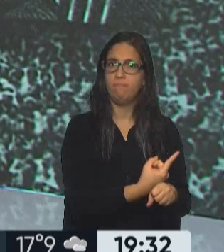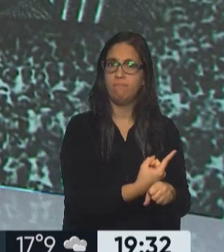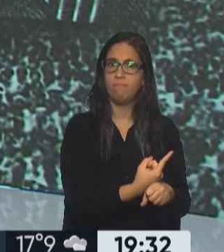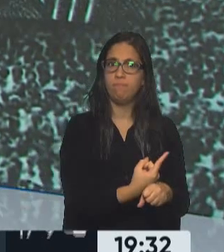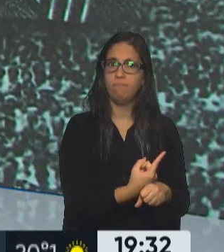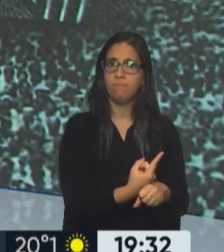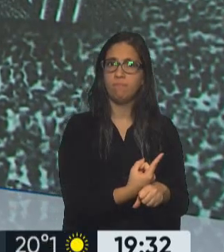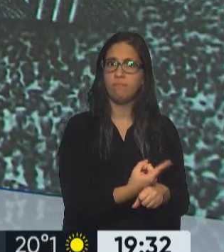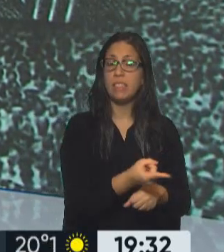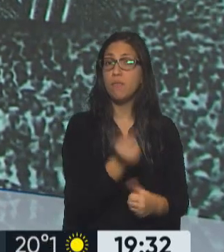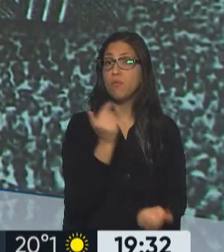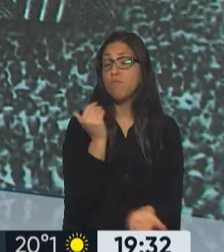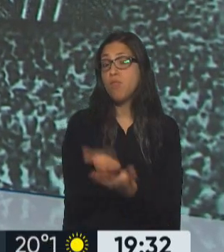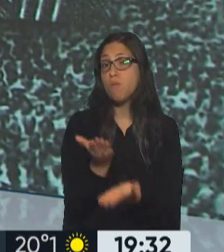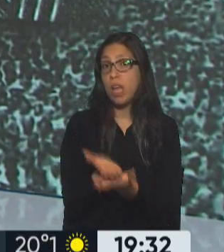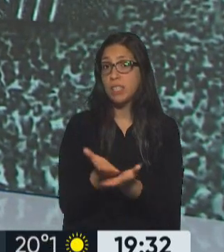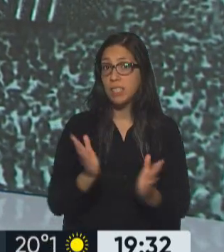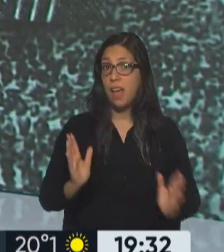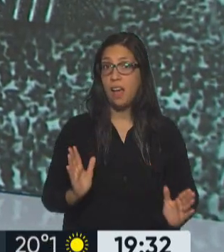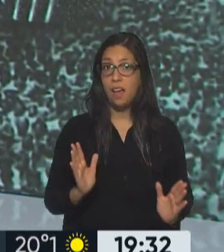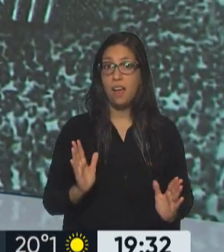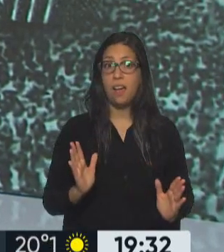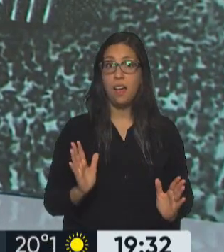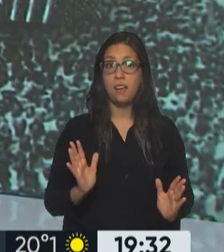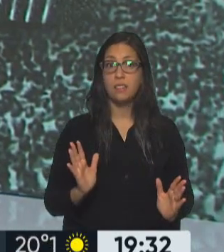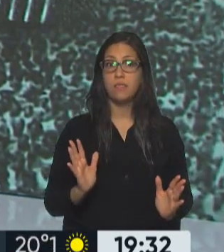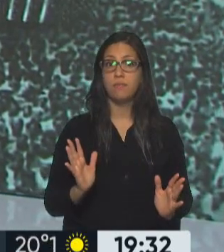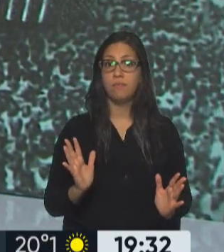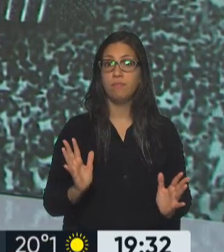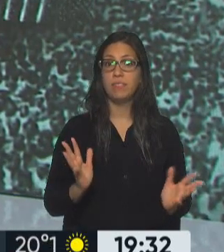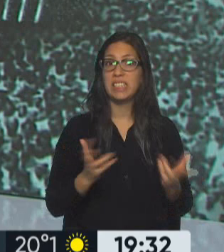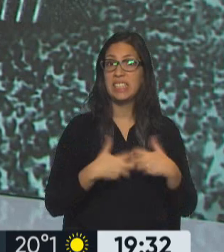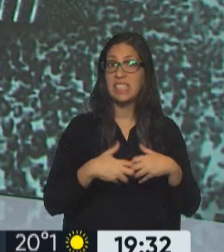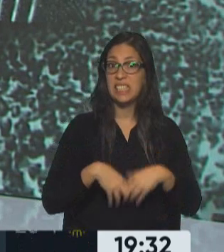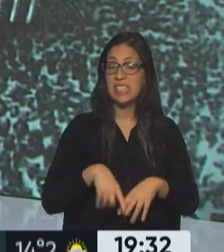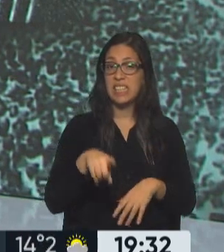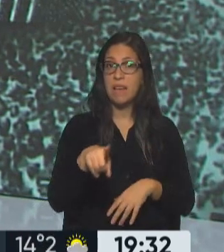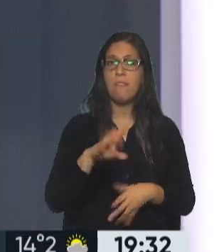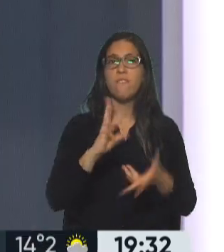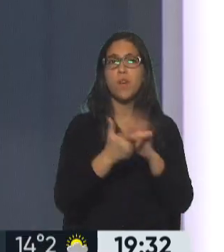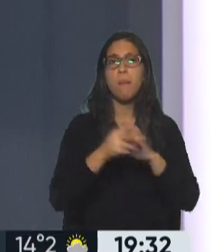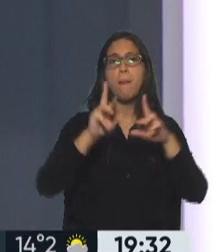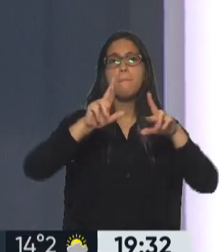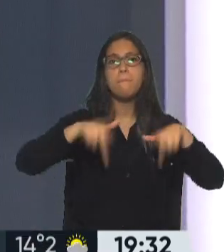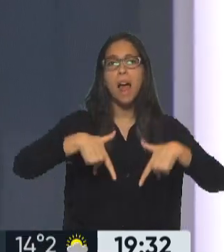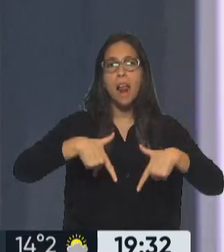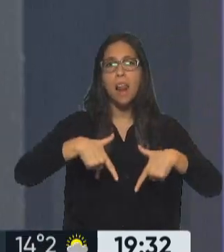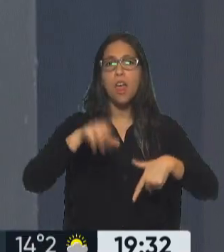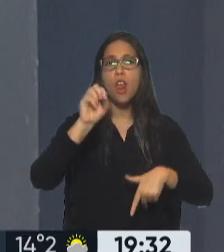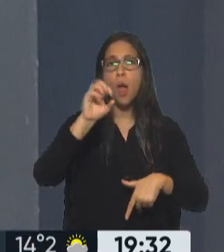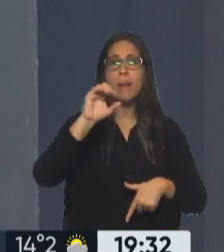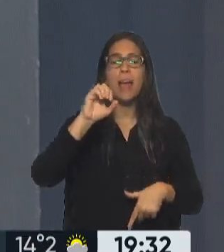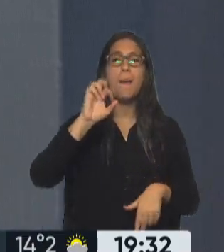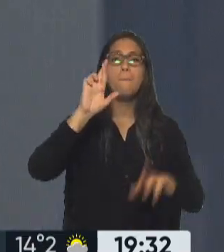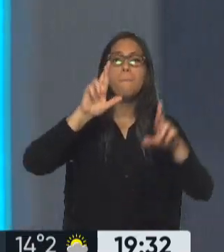y le propone el sistema a Juan Vital Zurril, con un plan que se llamó Plan